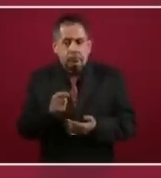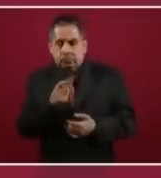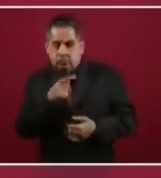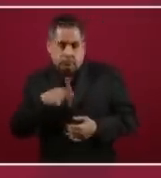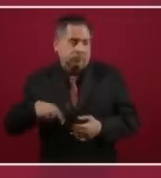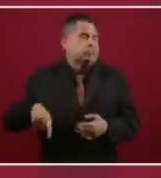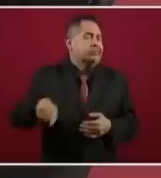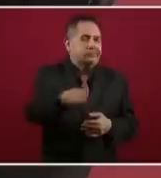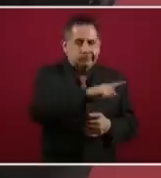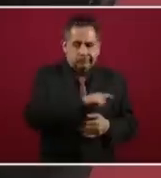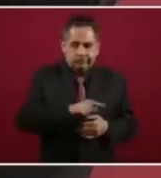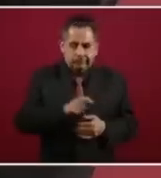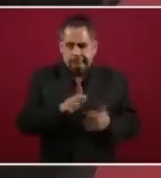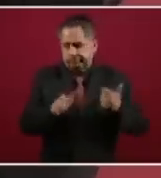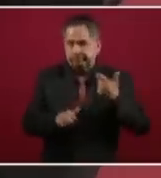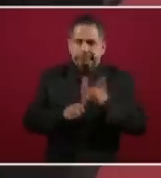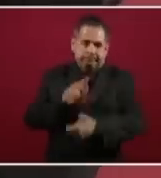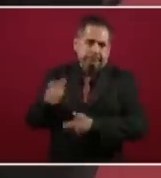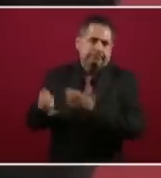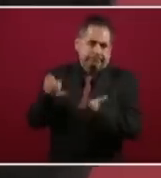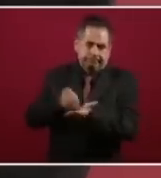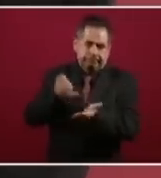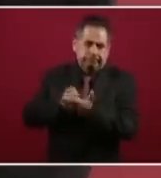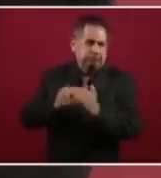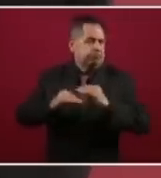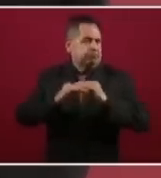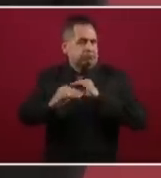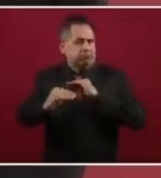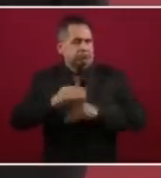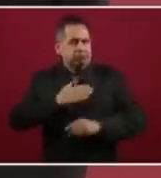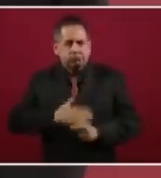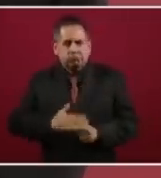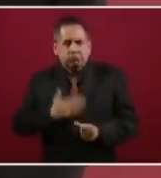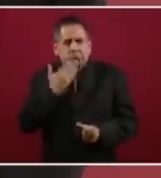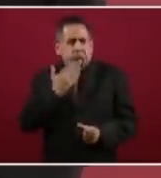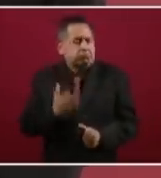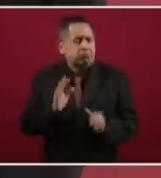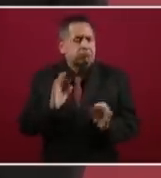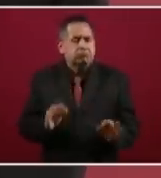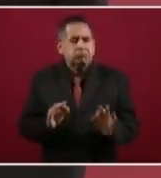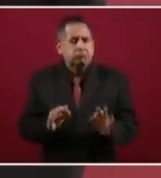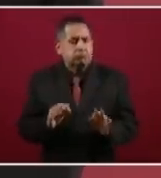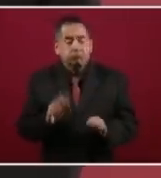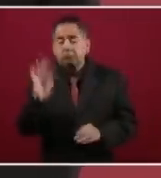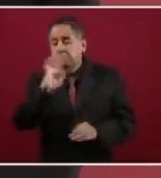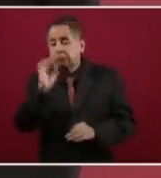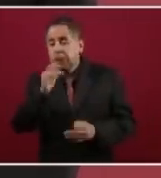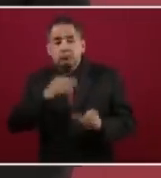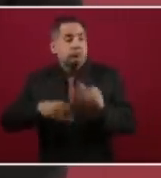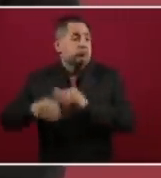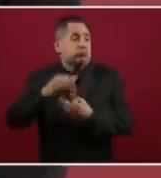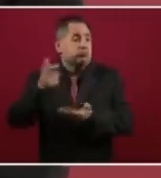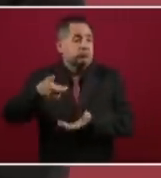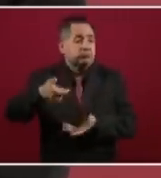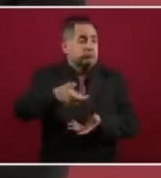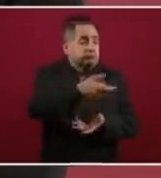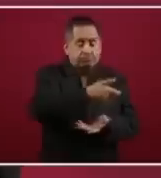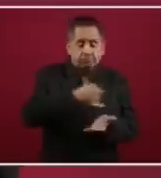vamos a que todos participemos, se reduce considerablemente la evasión